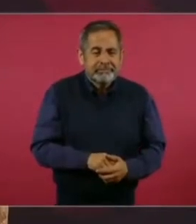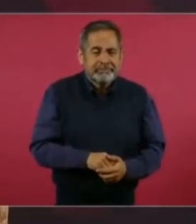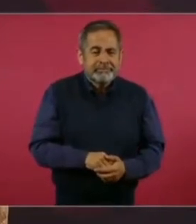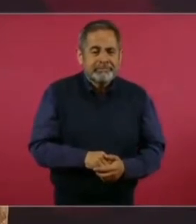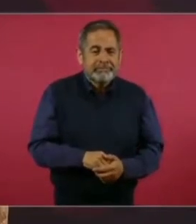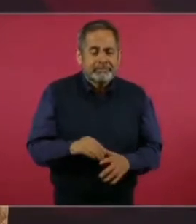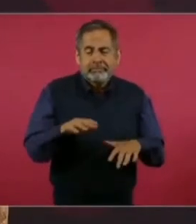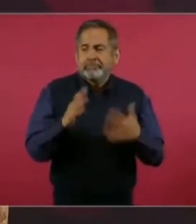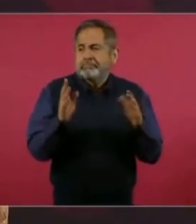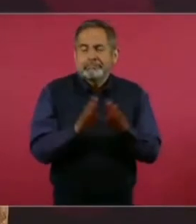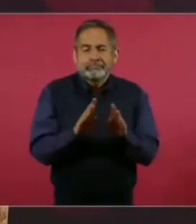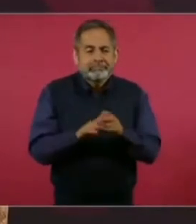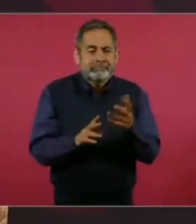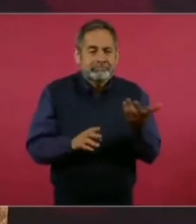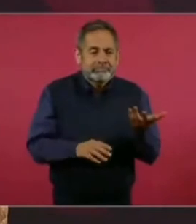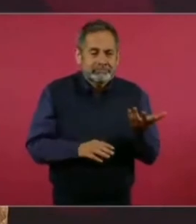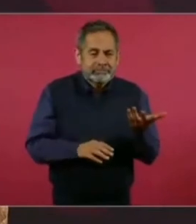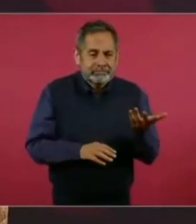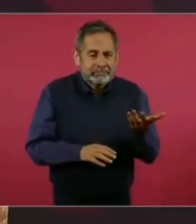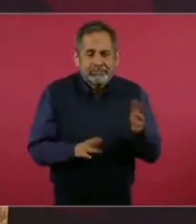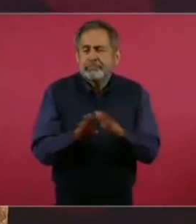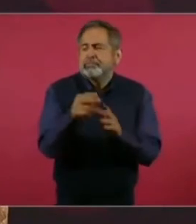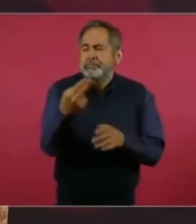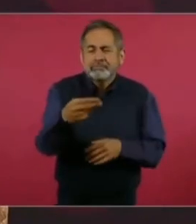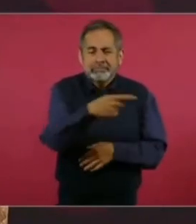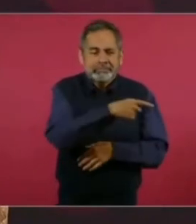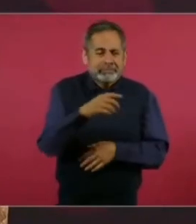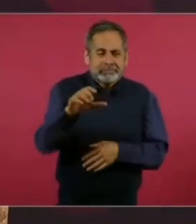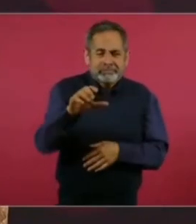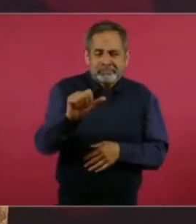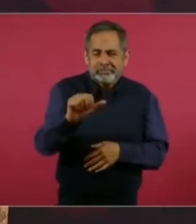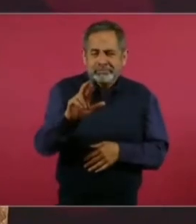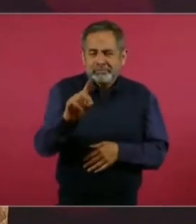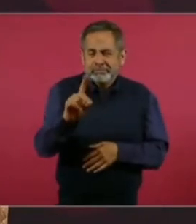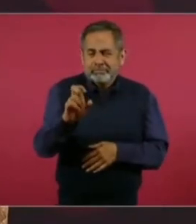o ¿cómo se llama? Cárdenas,